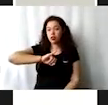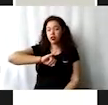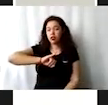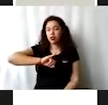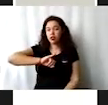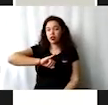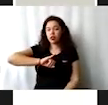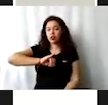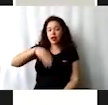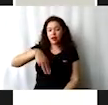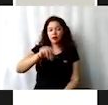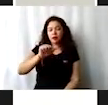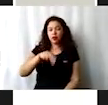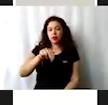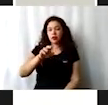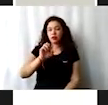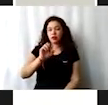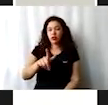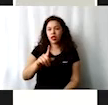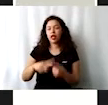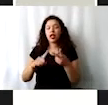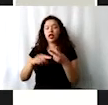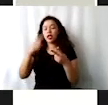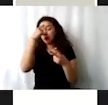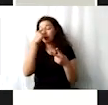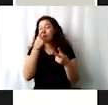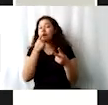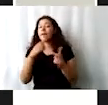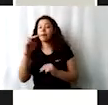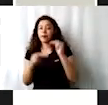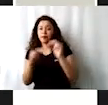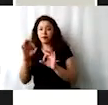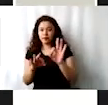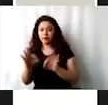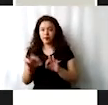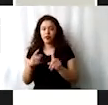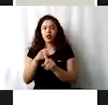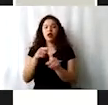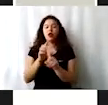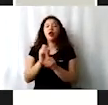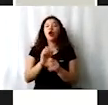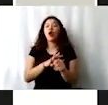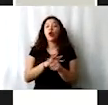los manuales o el perfil del puesto para saber cuáles son los objetivos o cuáles son